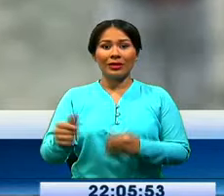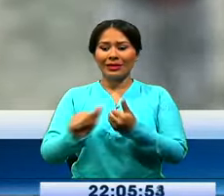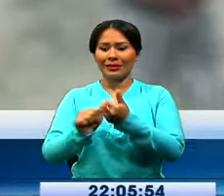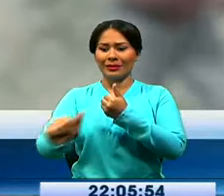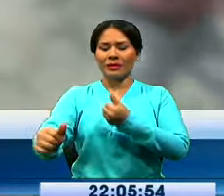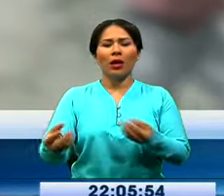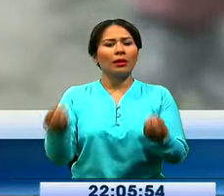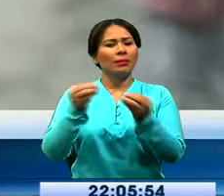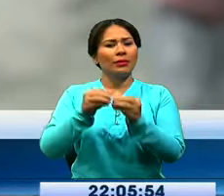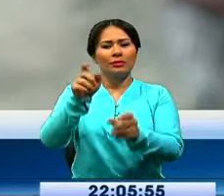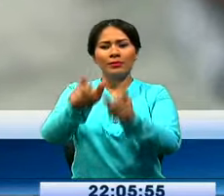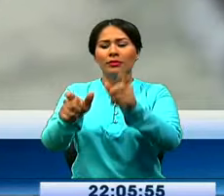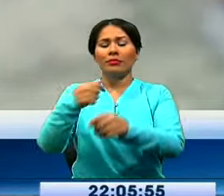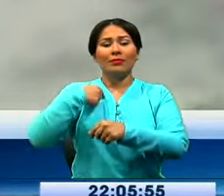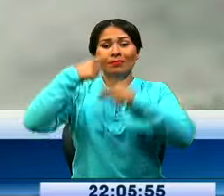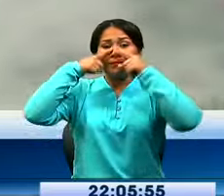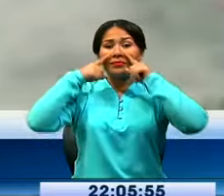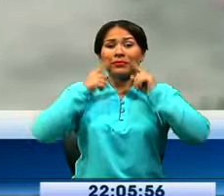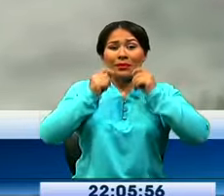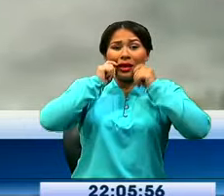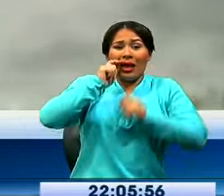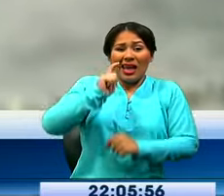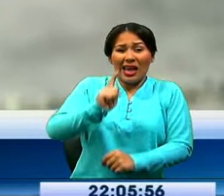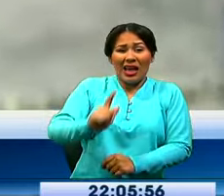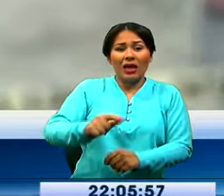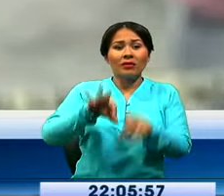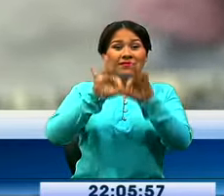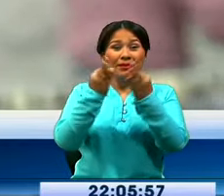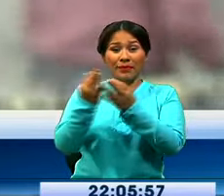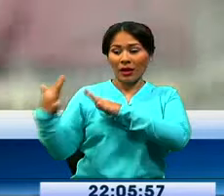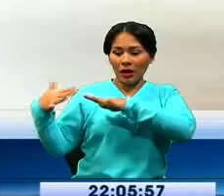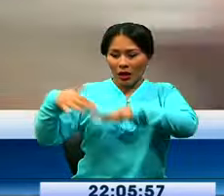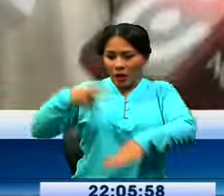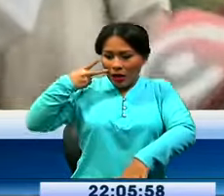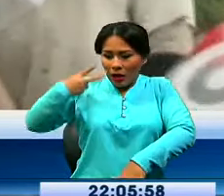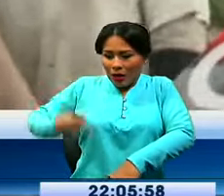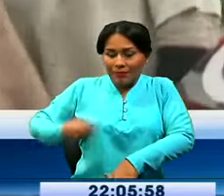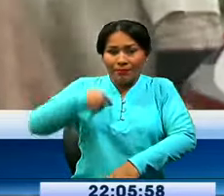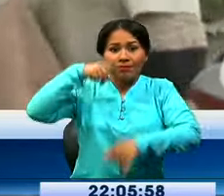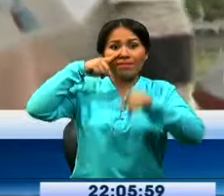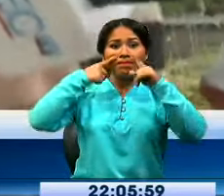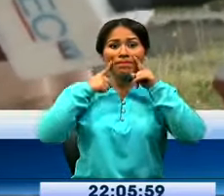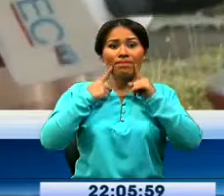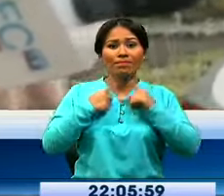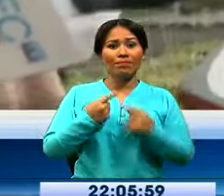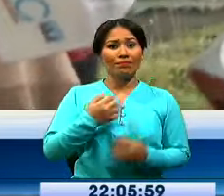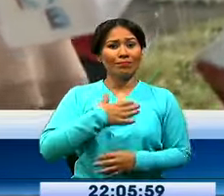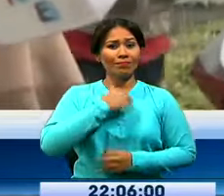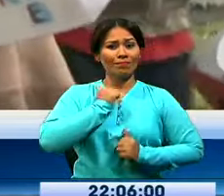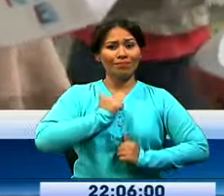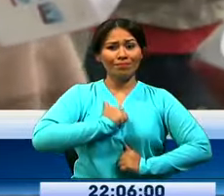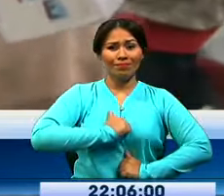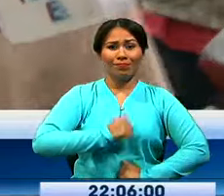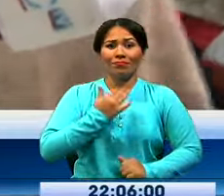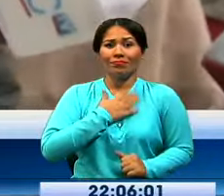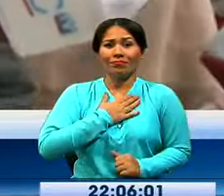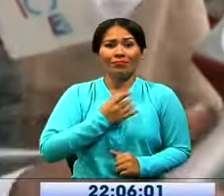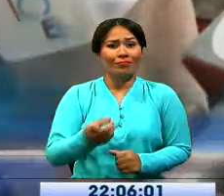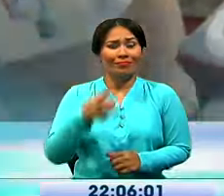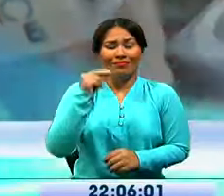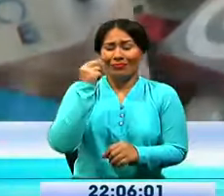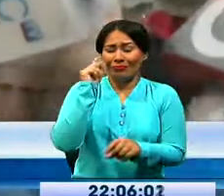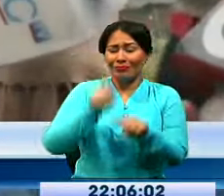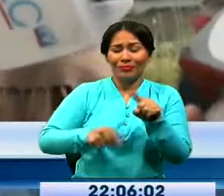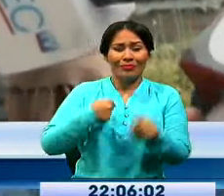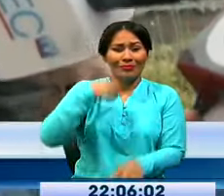vivieron escenas desgarradoras cuando iban llegando familiares de los fallecidos. Me colaboren y yo quedo con 8 hijos